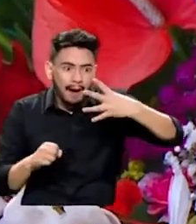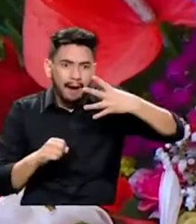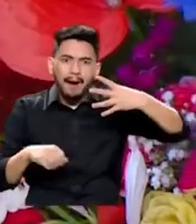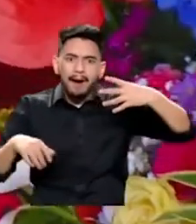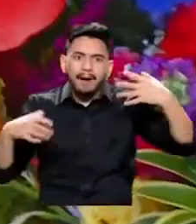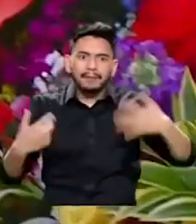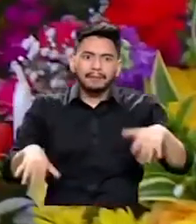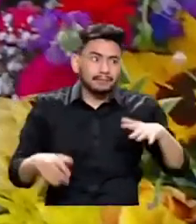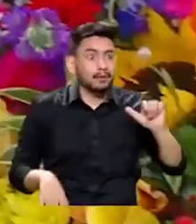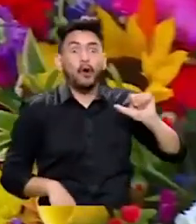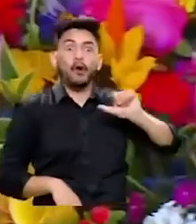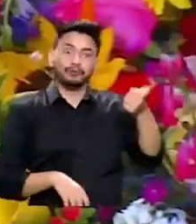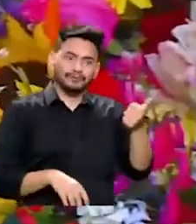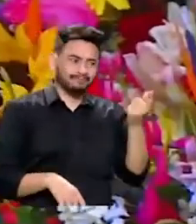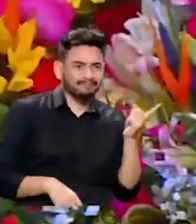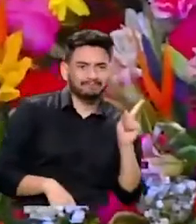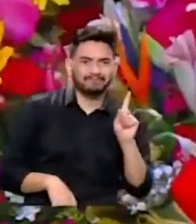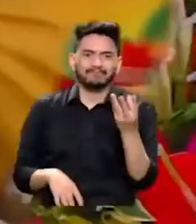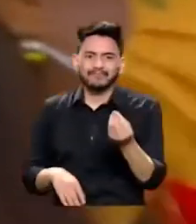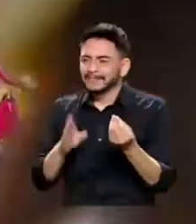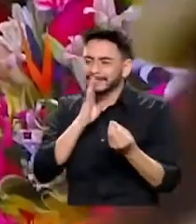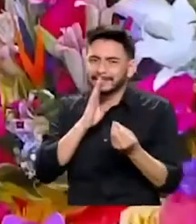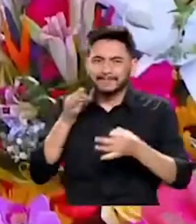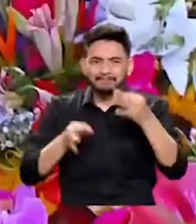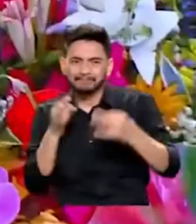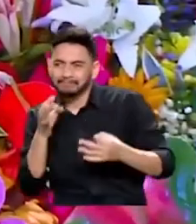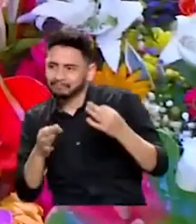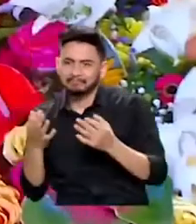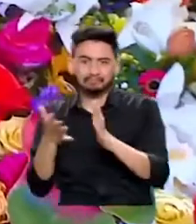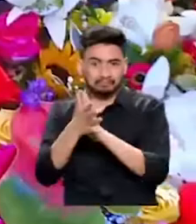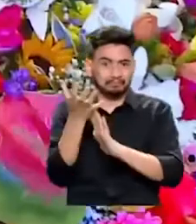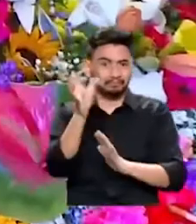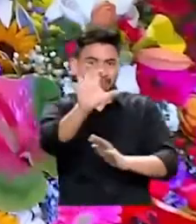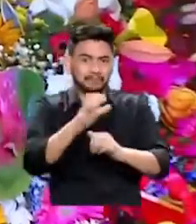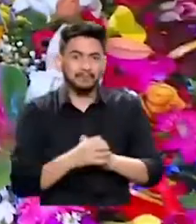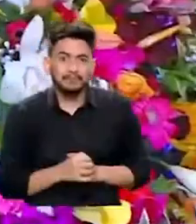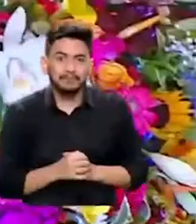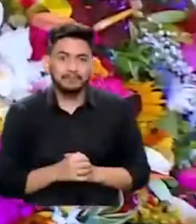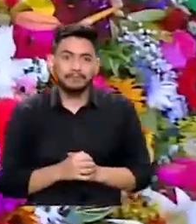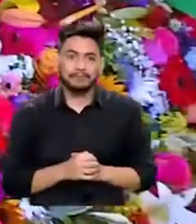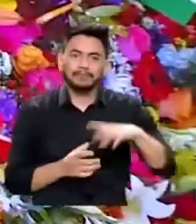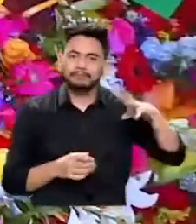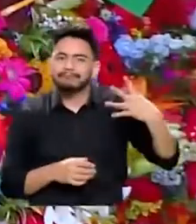el jurado. Miembros del jurado estarán llevando ese ramillete